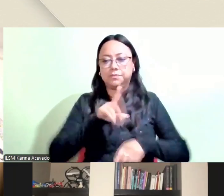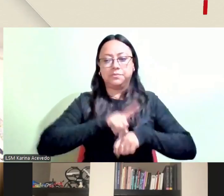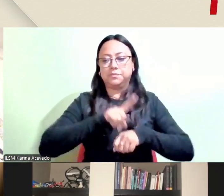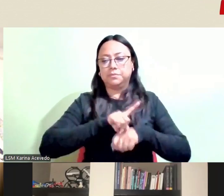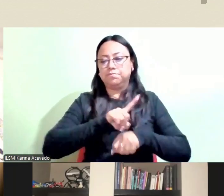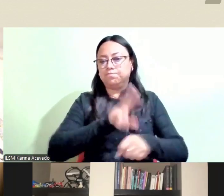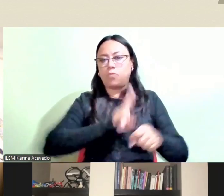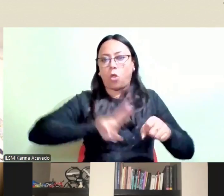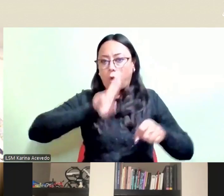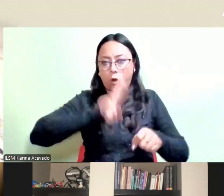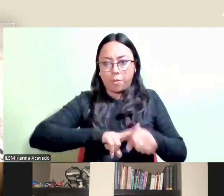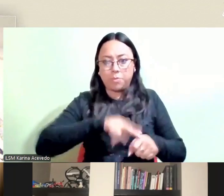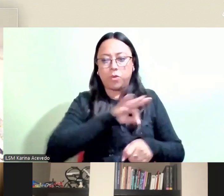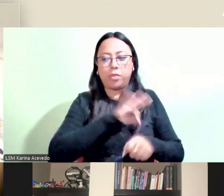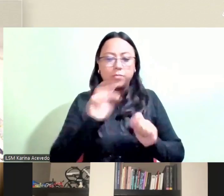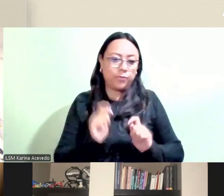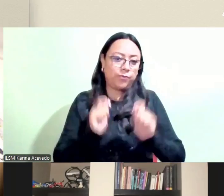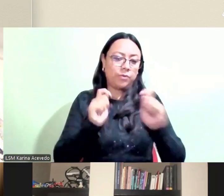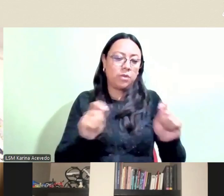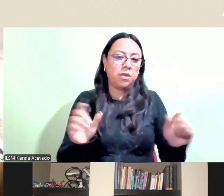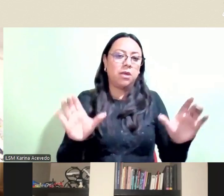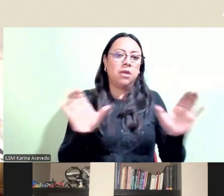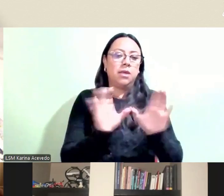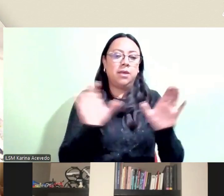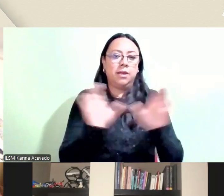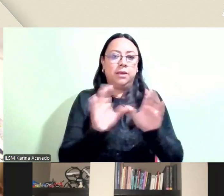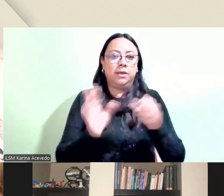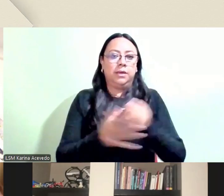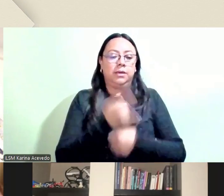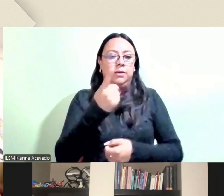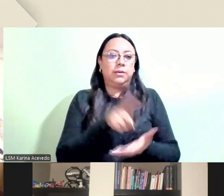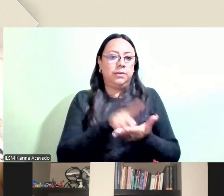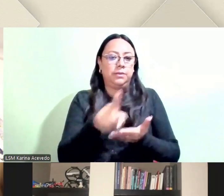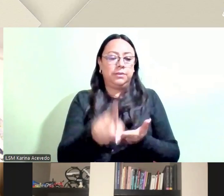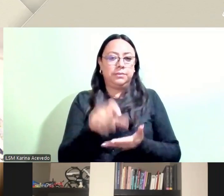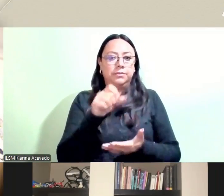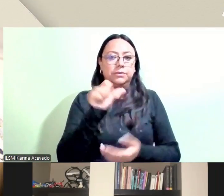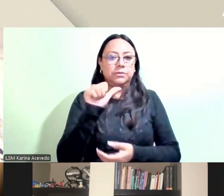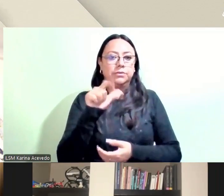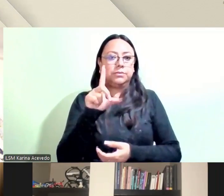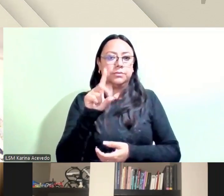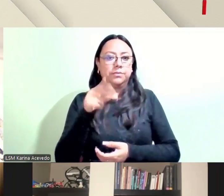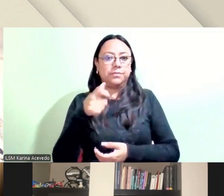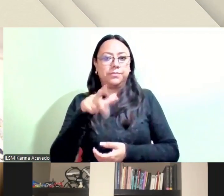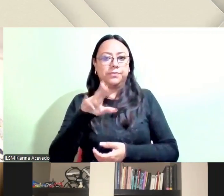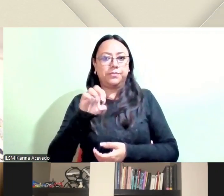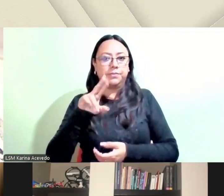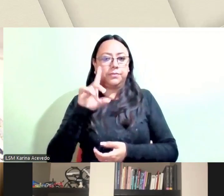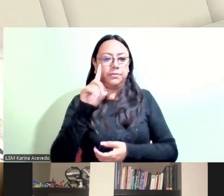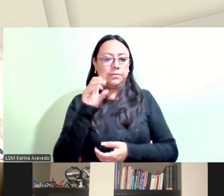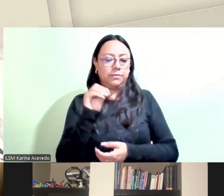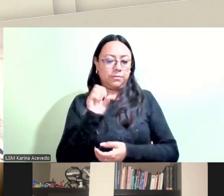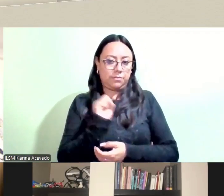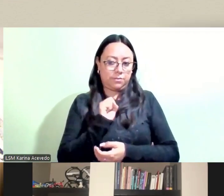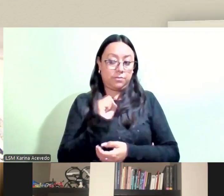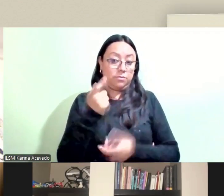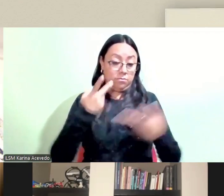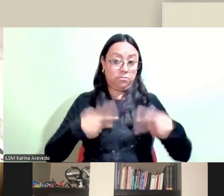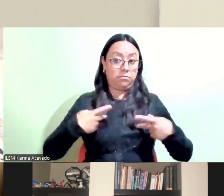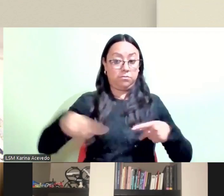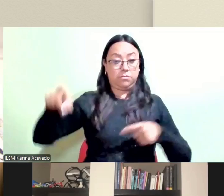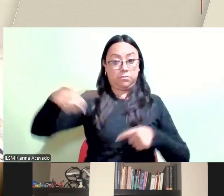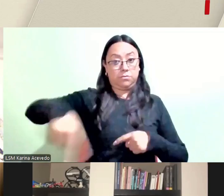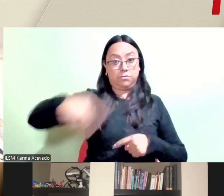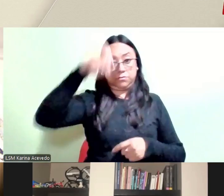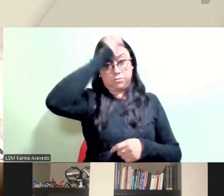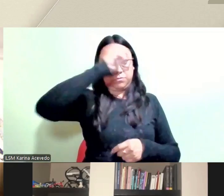de un certificado por derechos adquiridos, donde la propia opinión vecinal señala que no es el